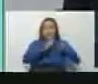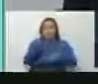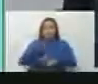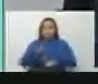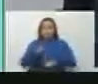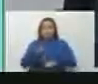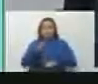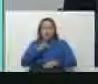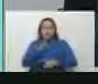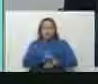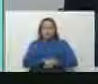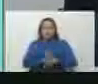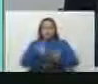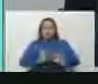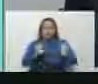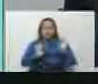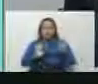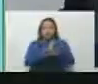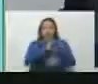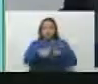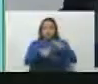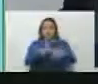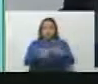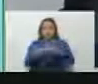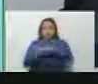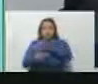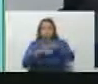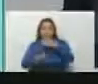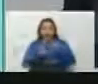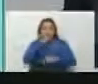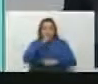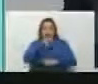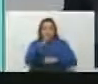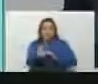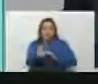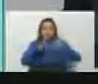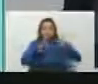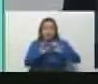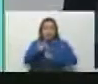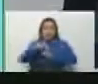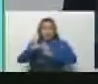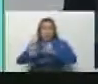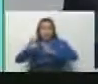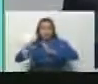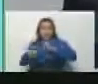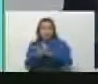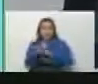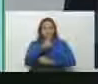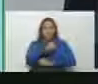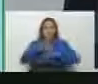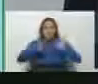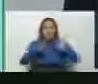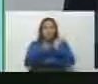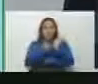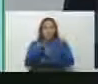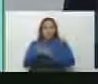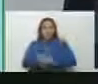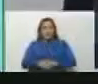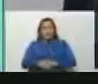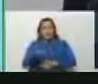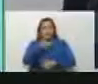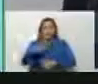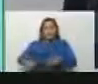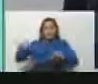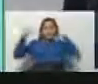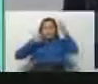que ver exactamente con esto, con la crisis de 1808, con el 19 de abril, con el 5 de julio. Y posteriormente, fíjate que Chávez era reiterativo